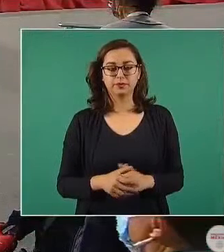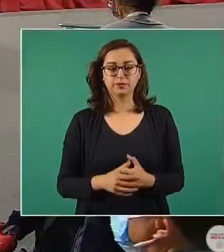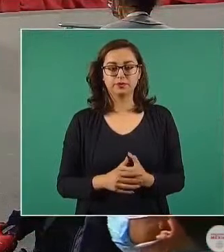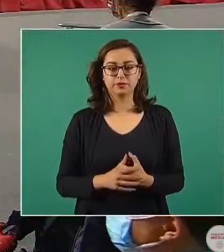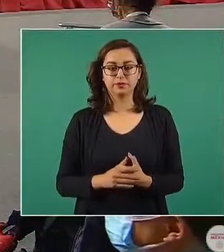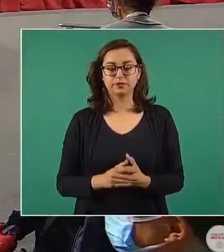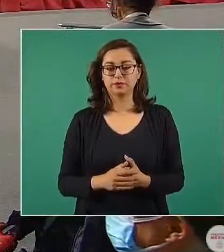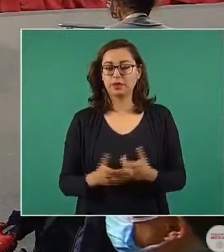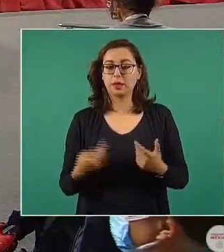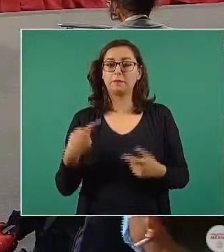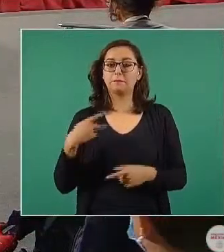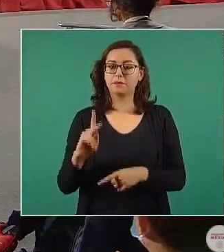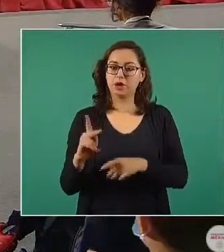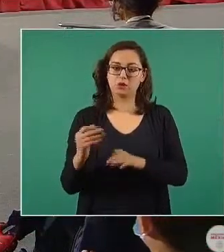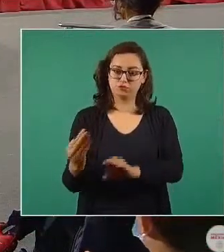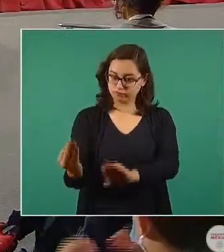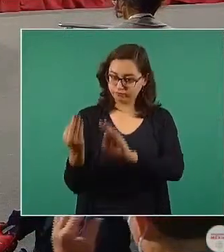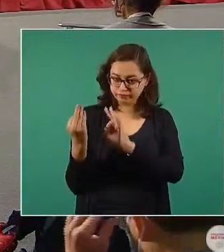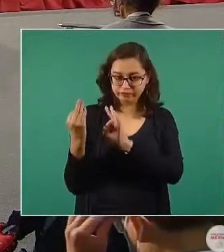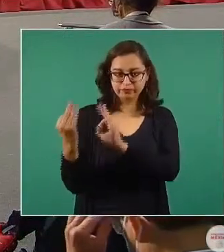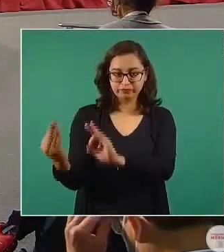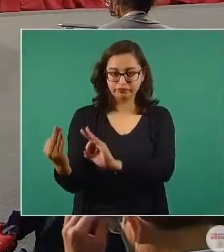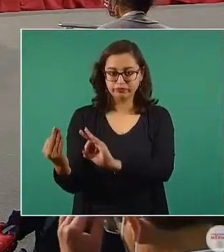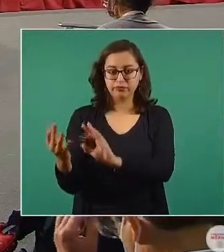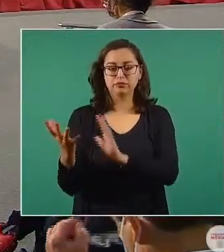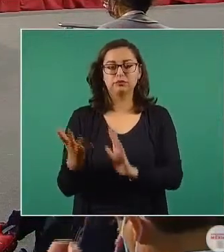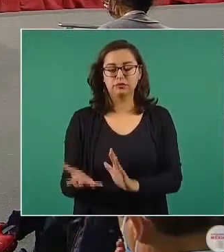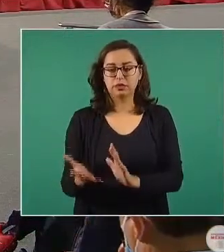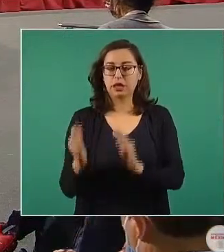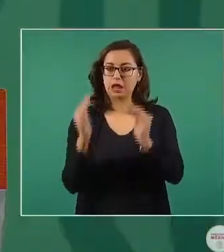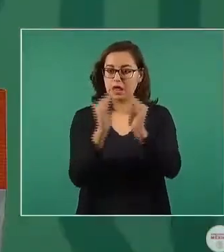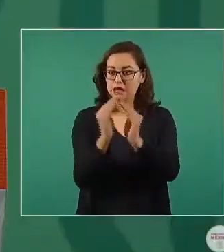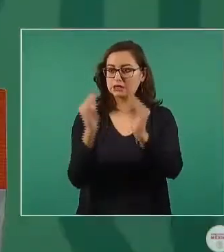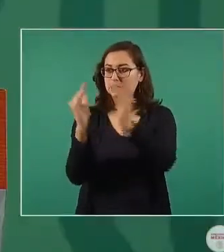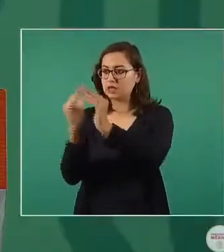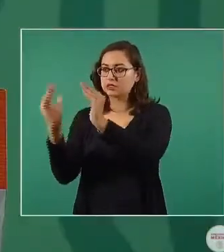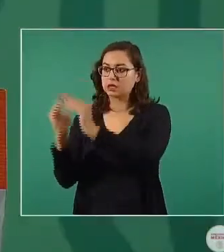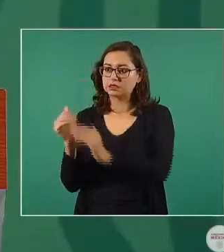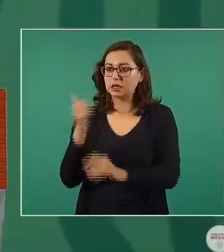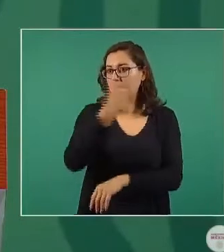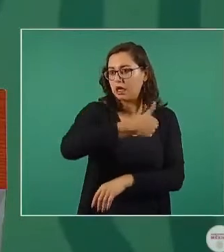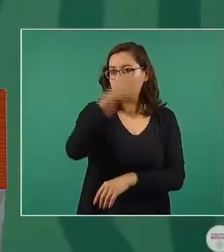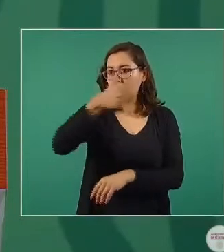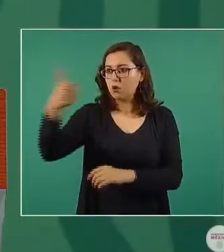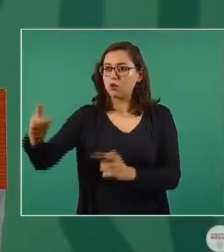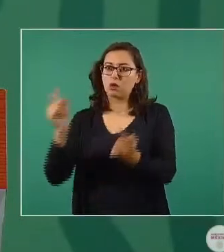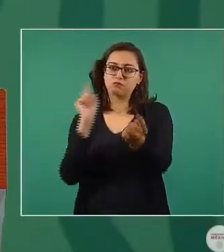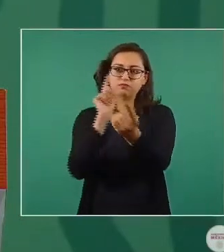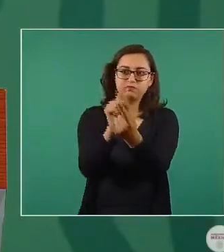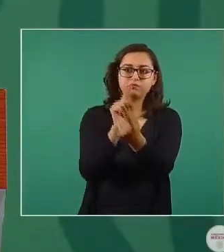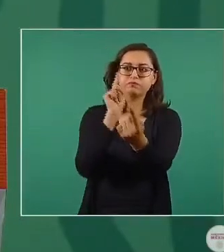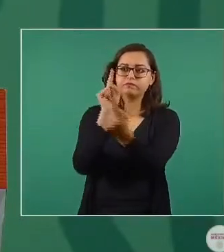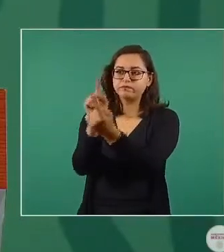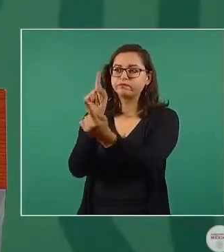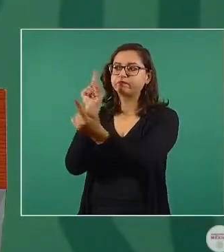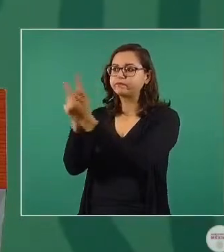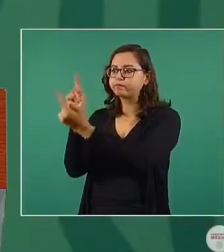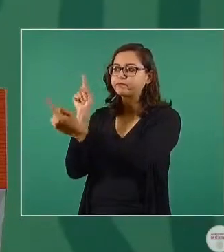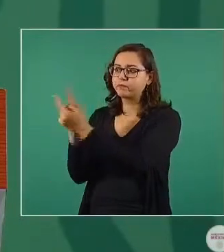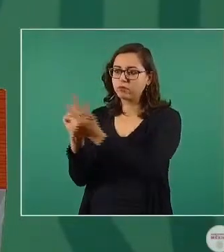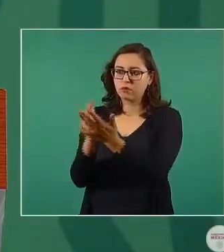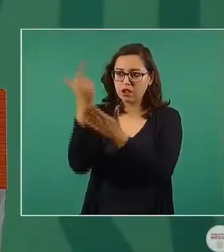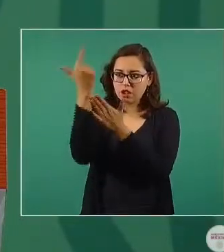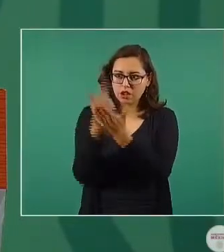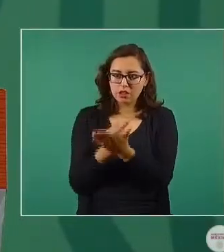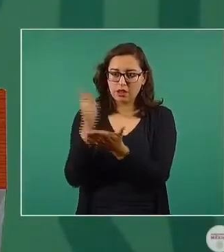sin intermediarios, se está haciendo por eso un censo casa por casa, y los apoyos los va a entregar